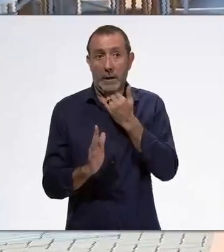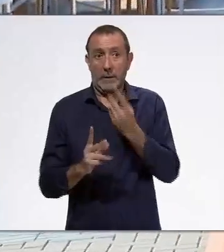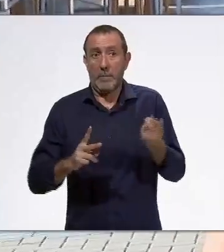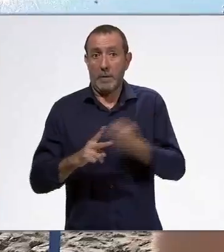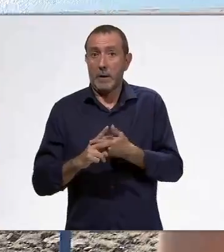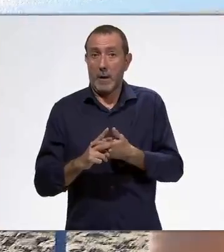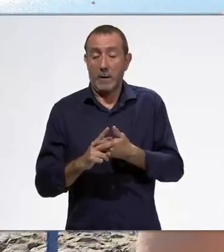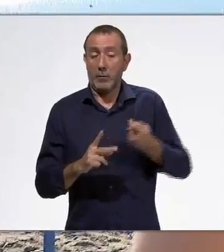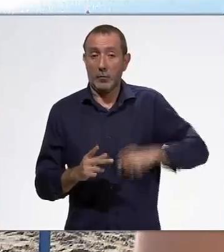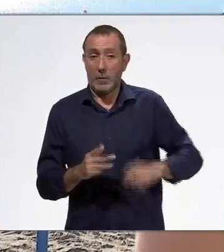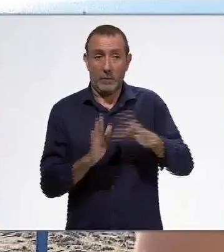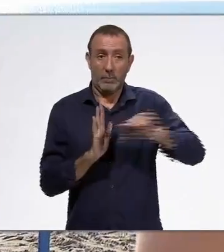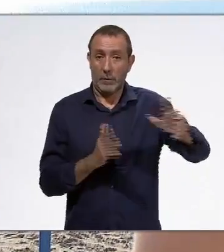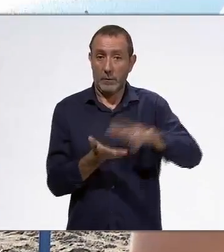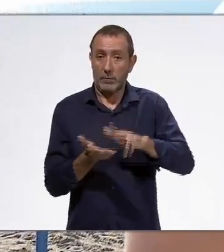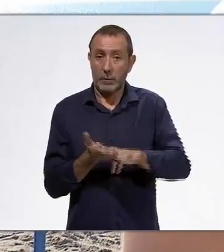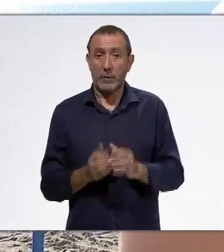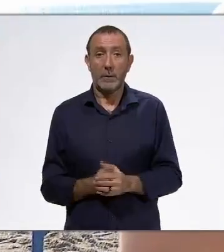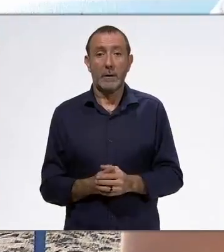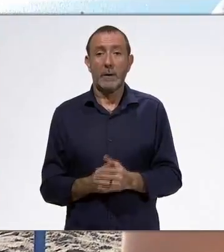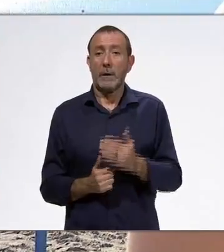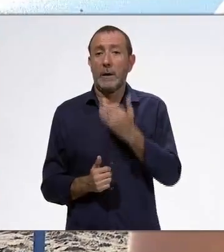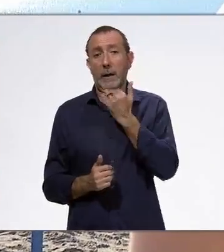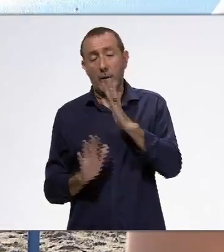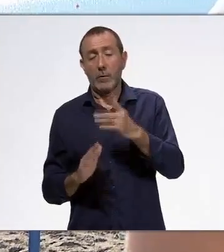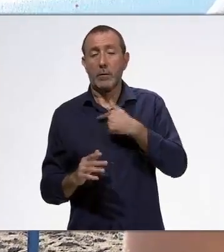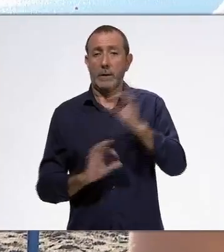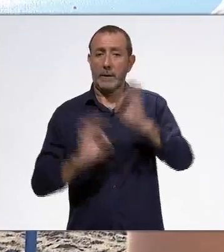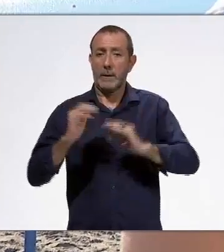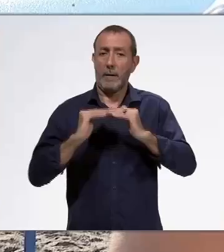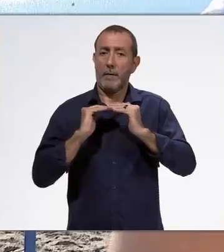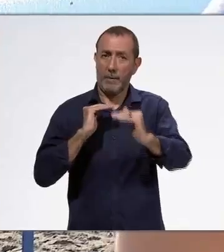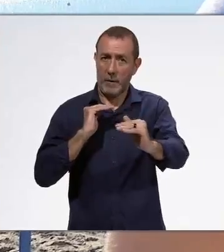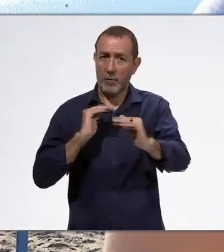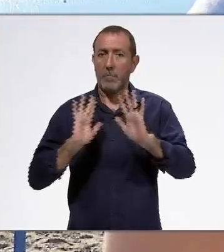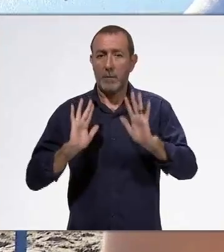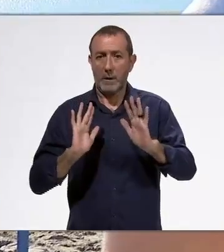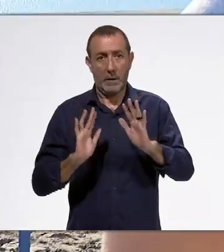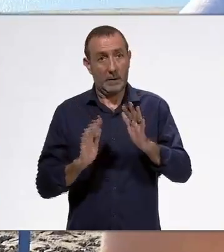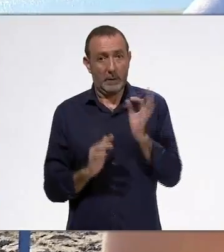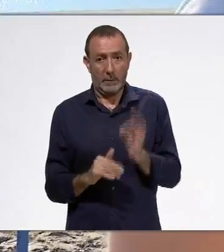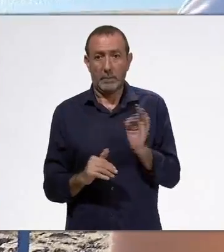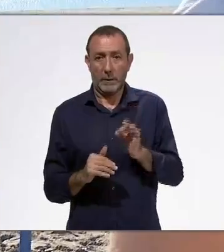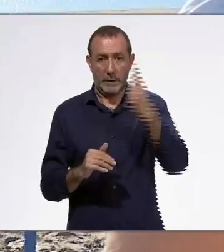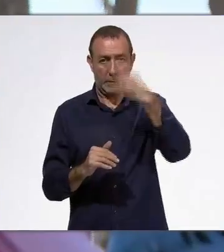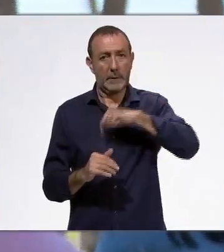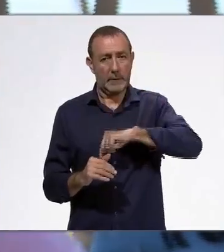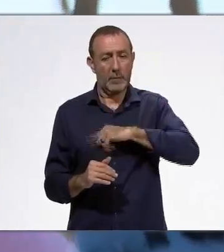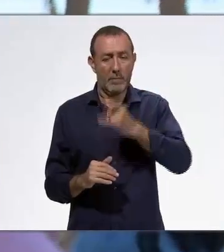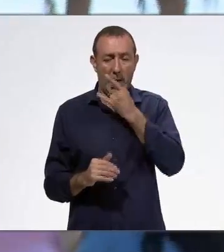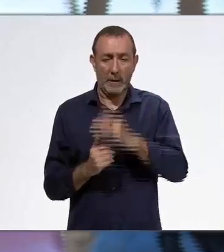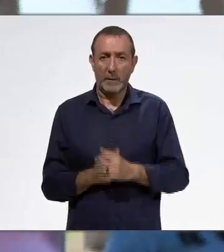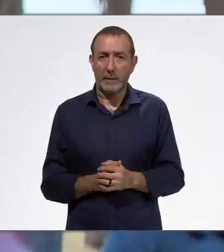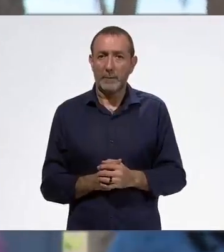básicamente mal Pero bueno gracias a Dios lo tengo fijo y eso más o menos lo mantiene Pero igualmente Es verdad que se lleva mal